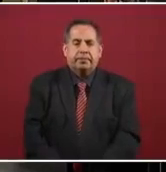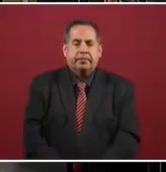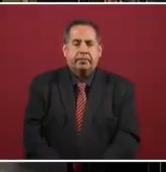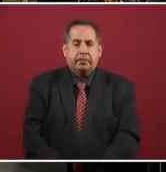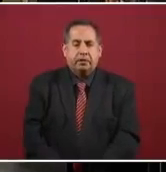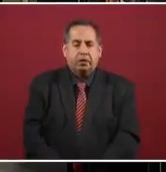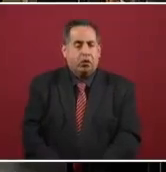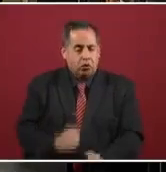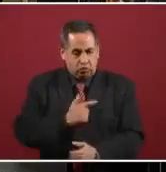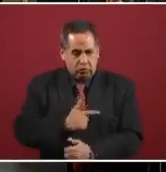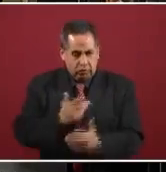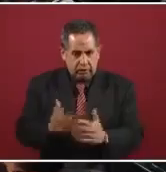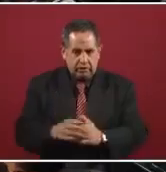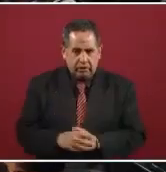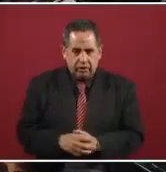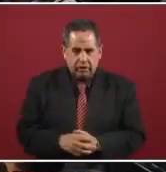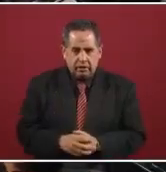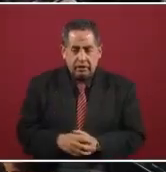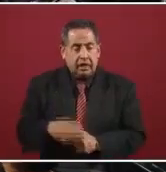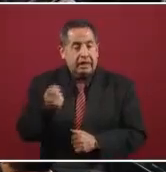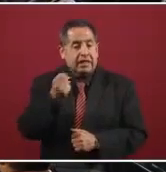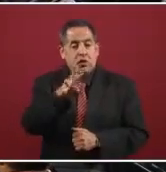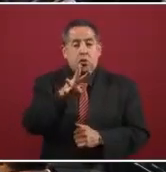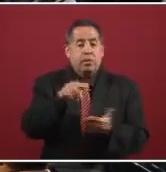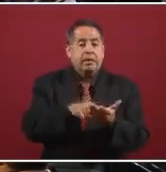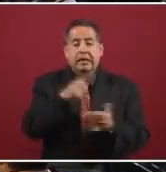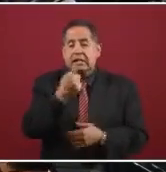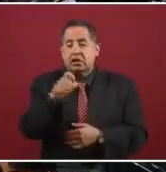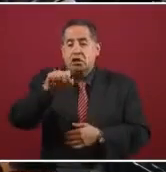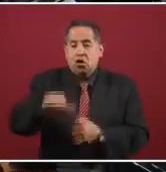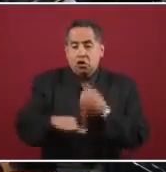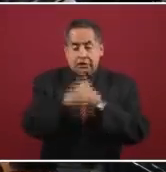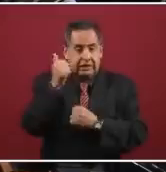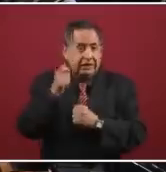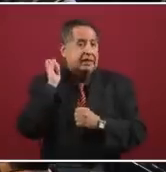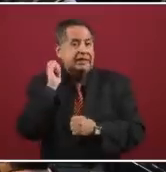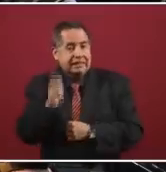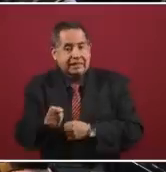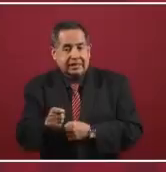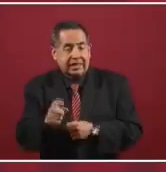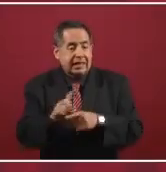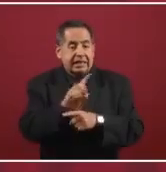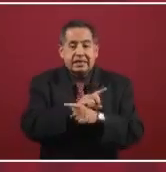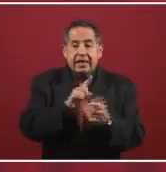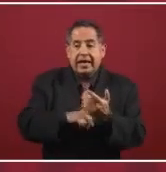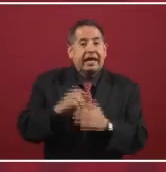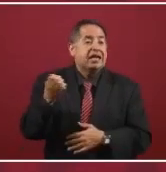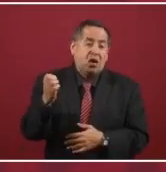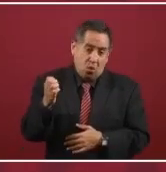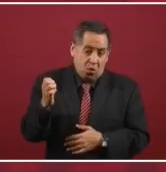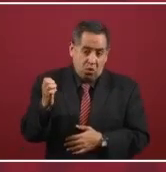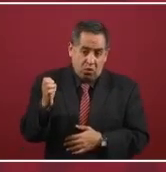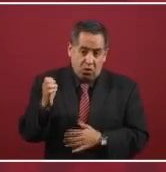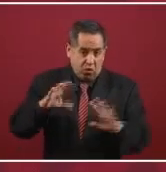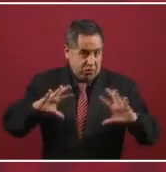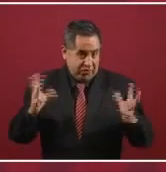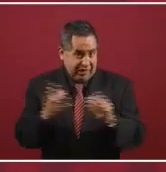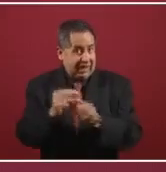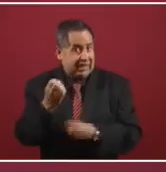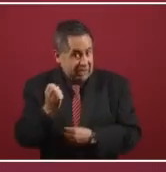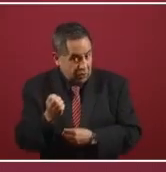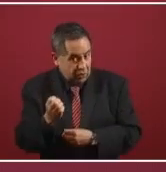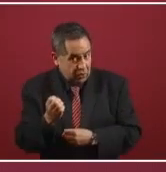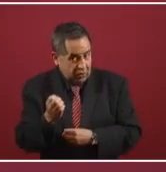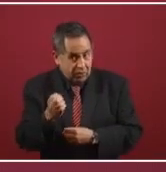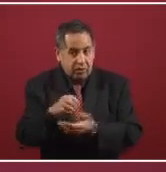Sí, con mucho gusto. A ver, 19.111, nada más que eso es desde enero. Entonces, lo que vamos